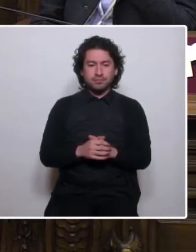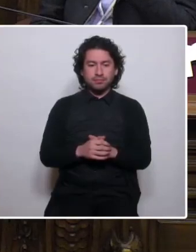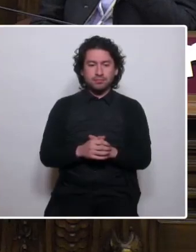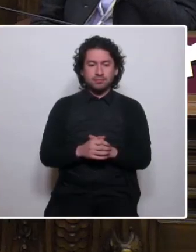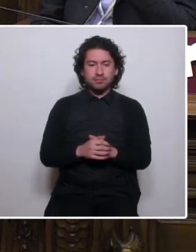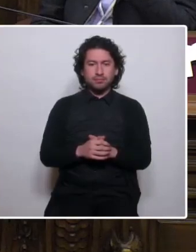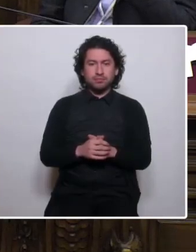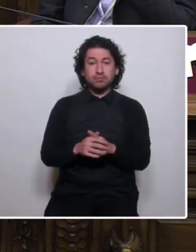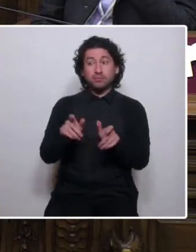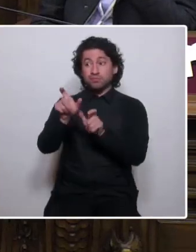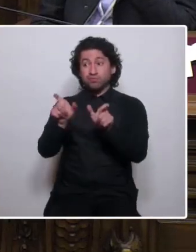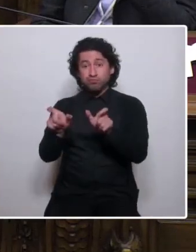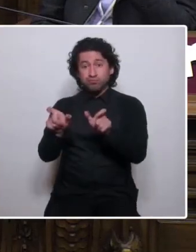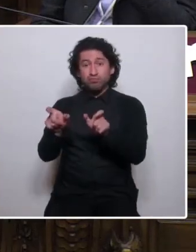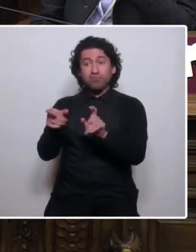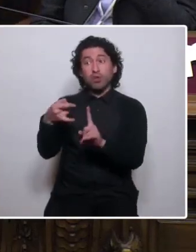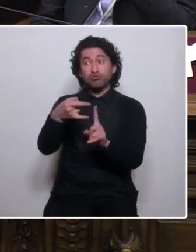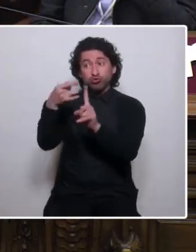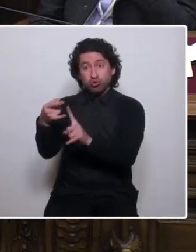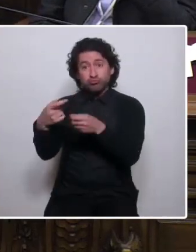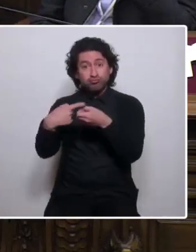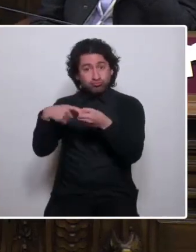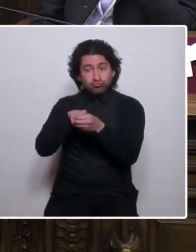A los que están conectados por vía telemática.